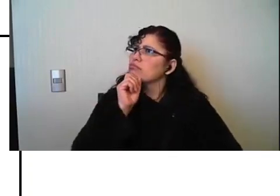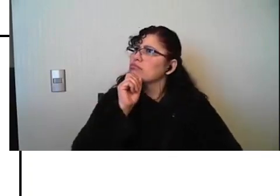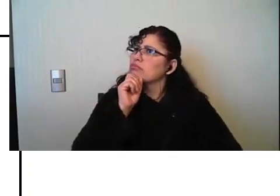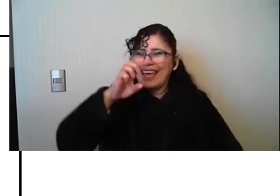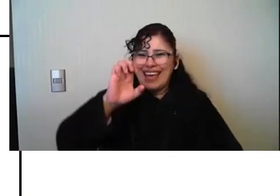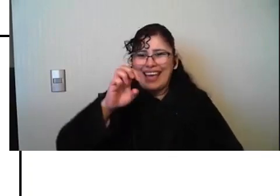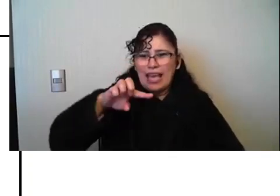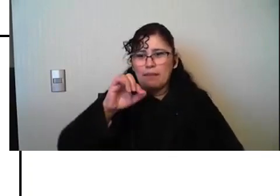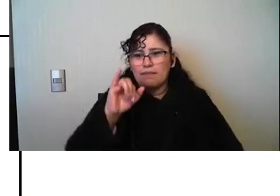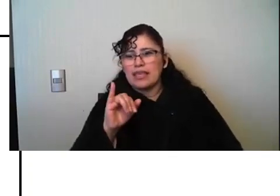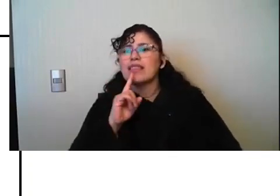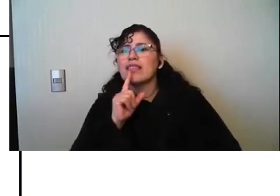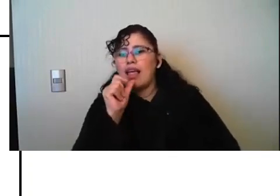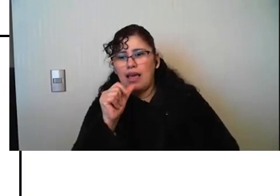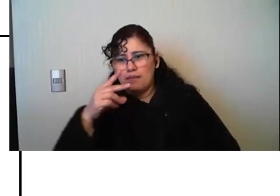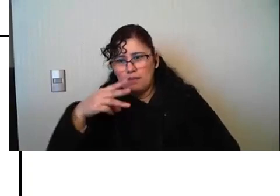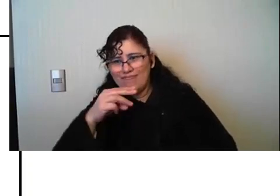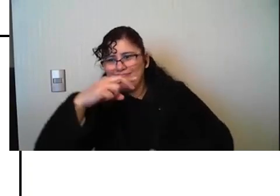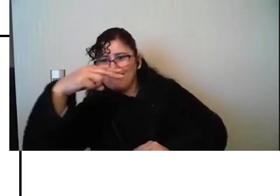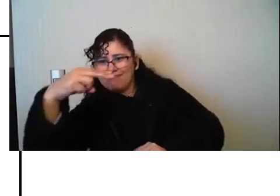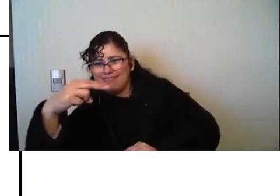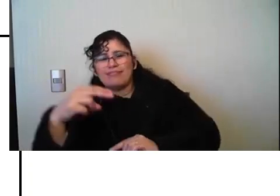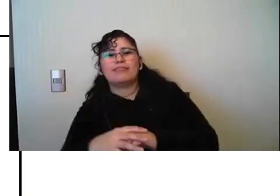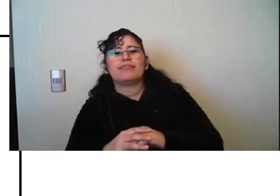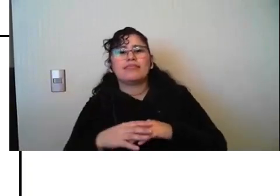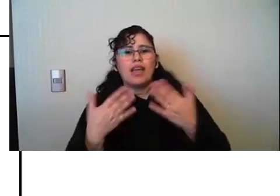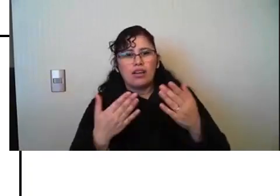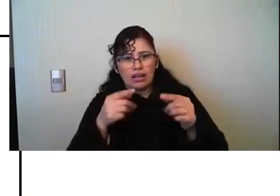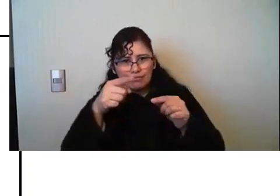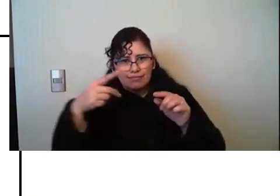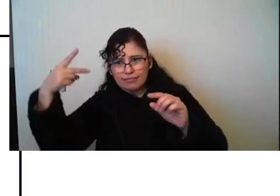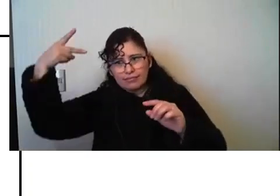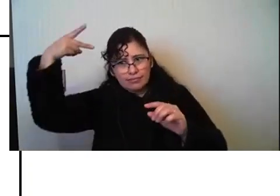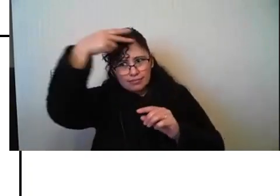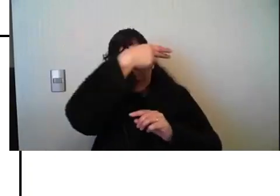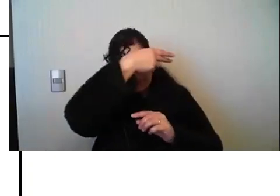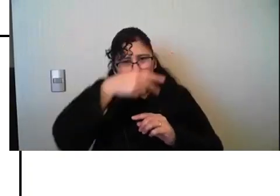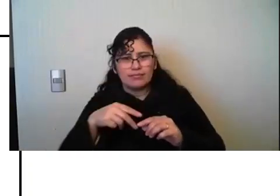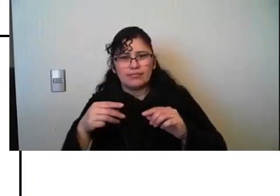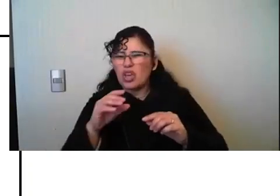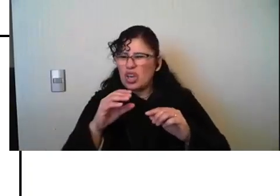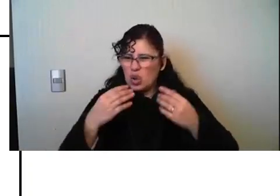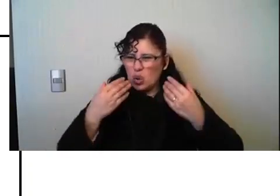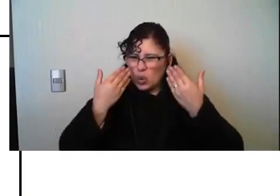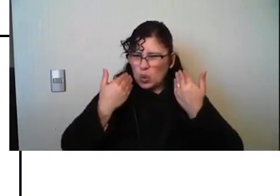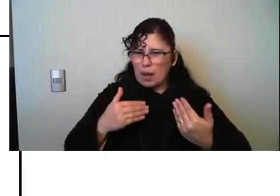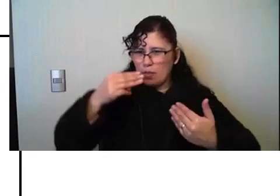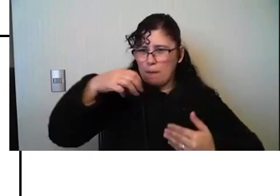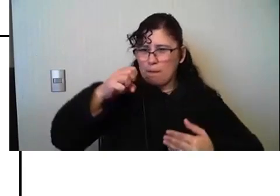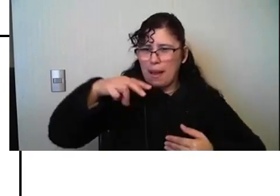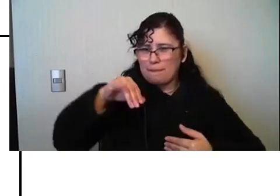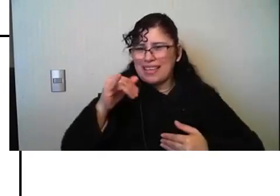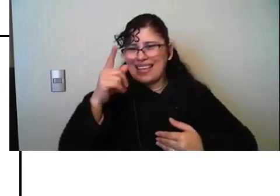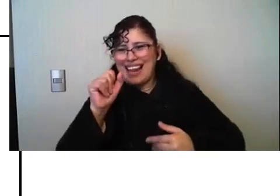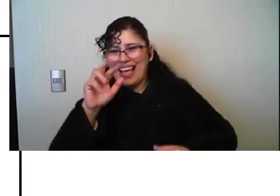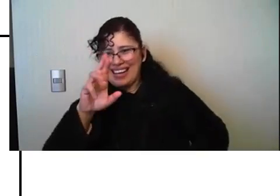anatomía descriptiva. Este es un corte coronal que pasa a nivel de los cuerpos mamilares. Corte coronal a nivel de los